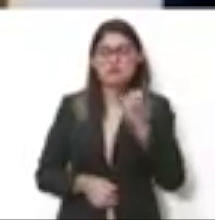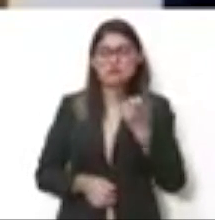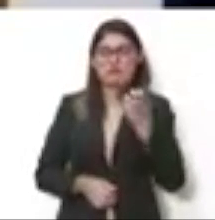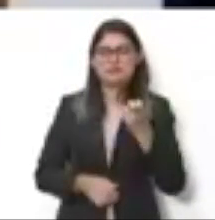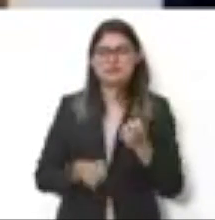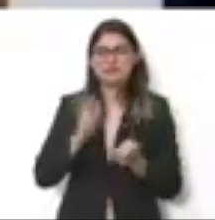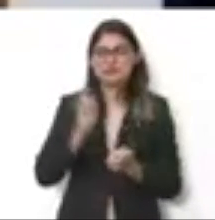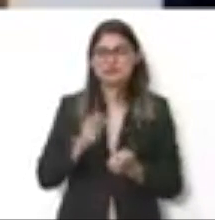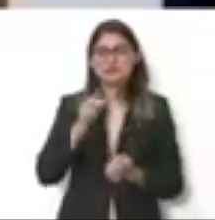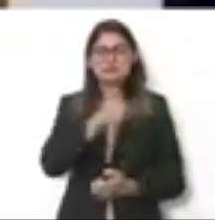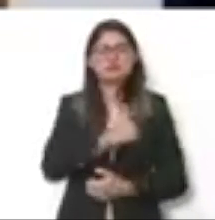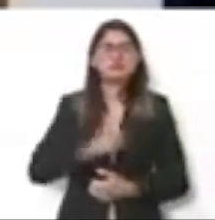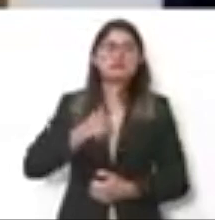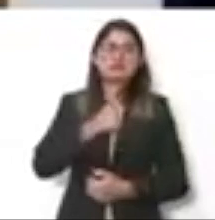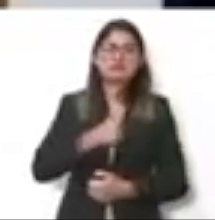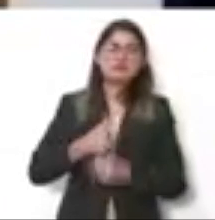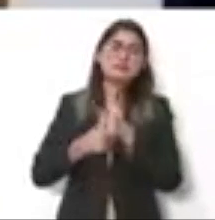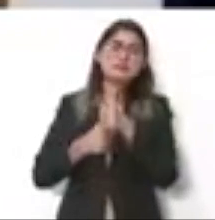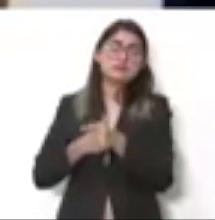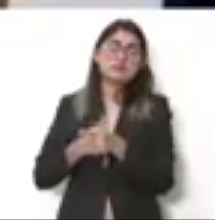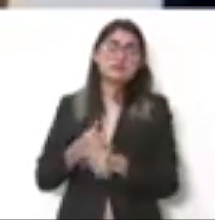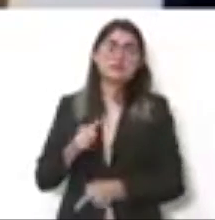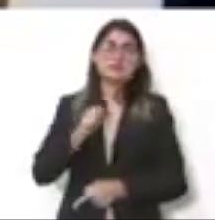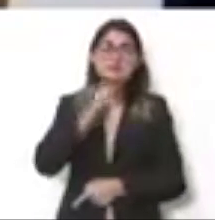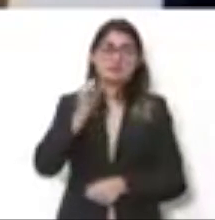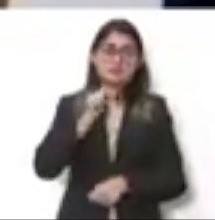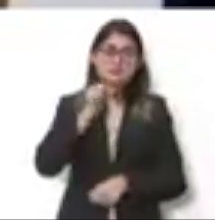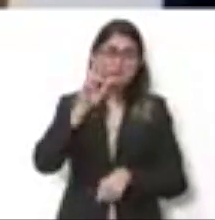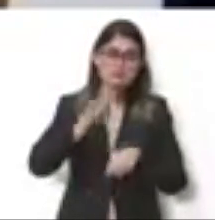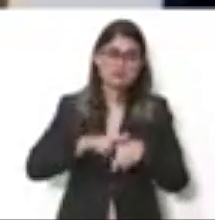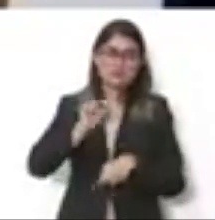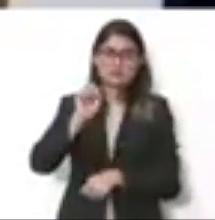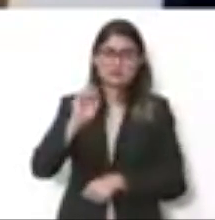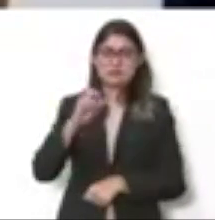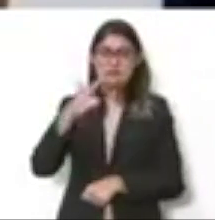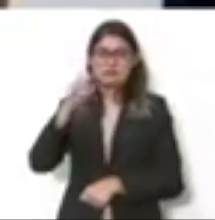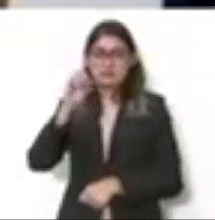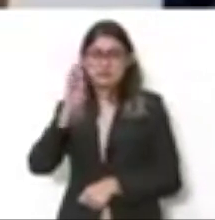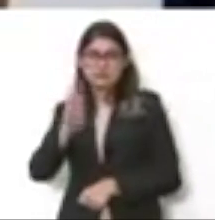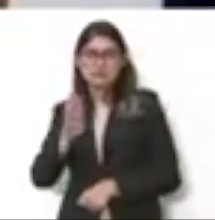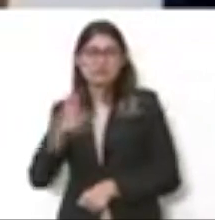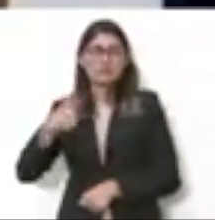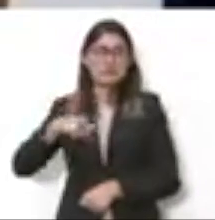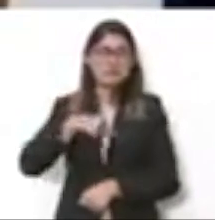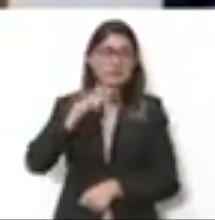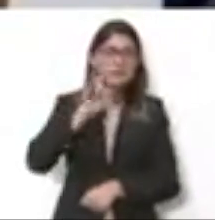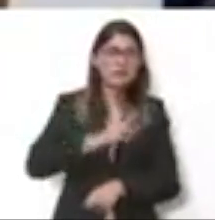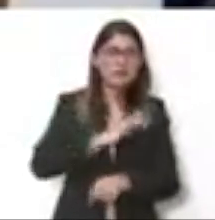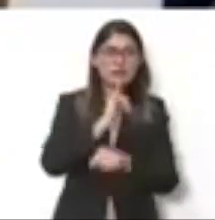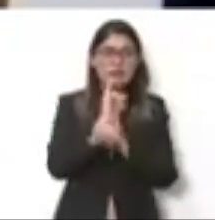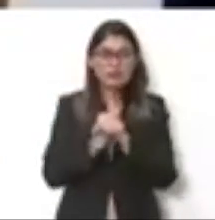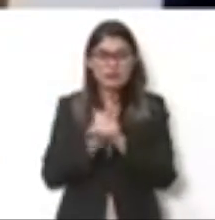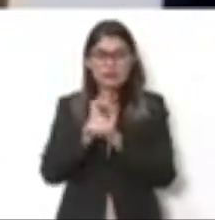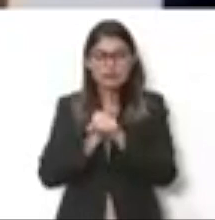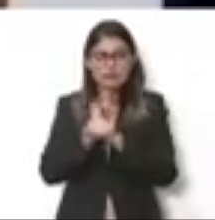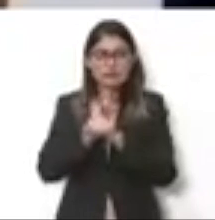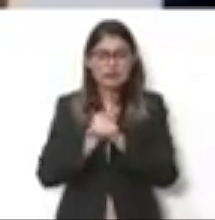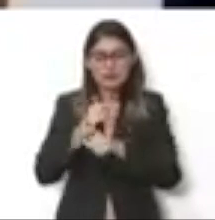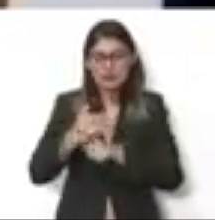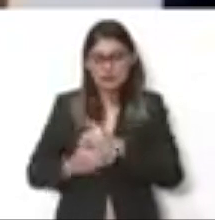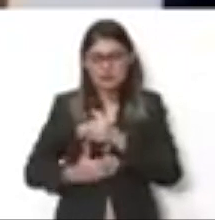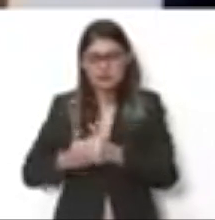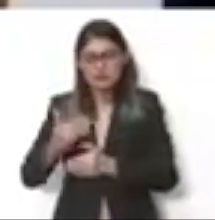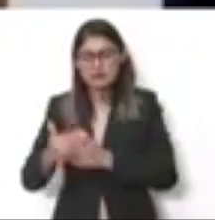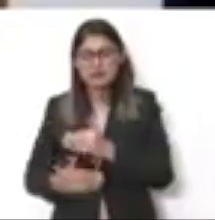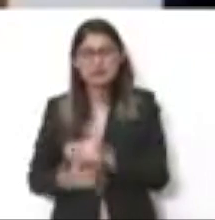Aquí, por desgracia, se acude a la inexistencia y pudimos nosotros vertebrar desde una investigación que acompañó todo este proceso, pues